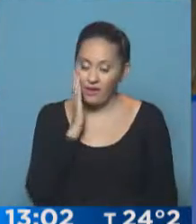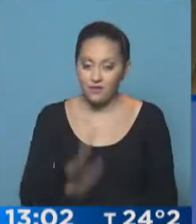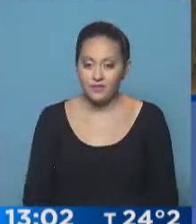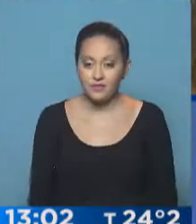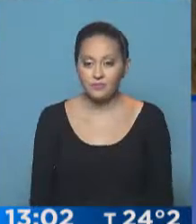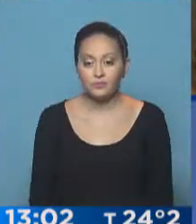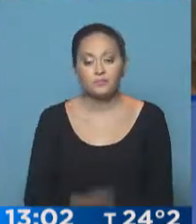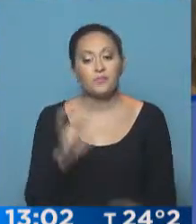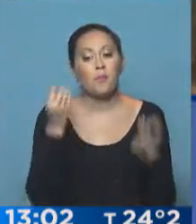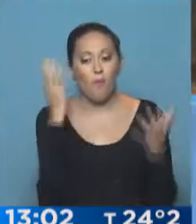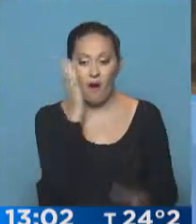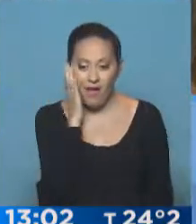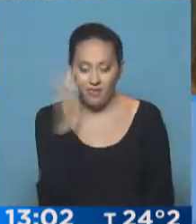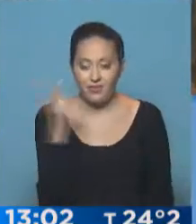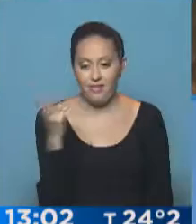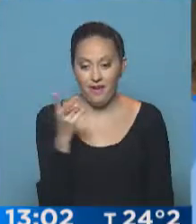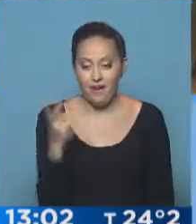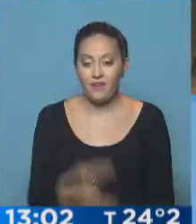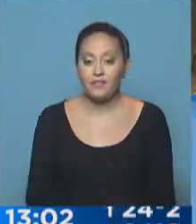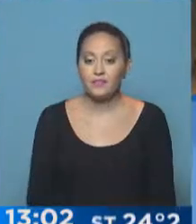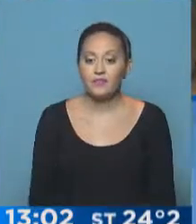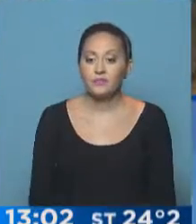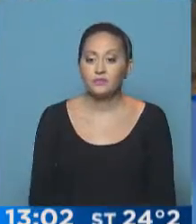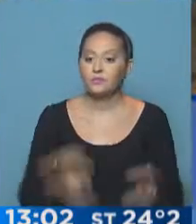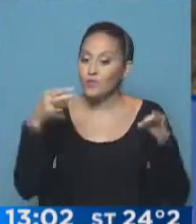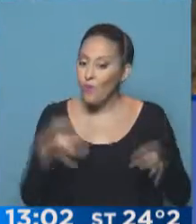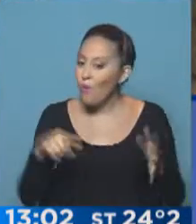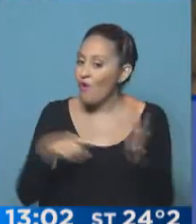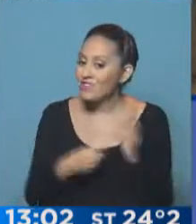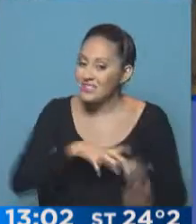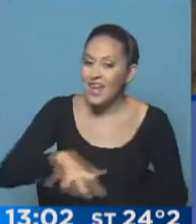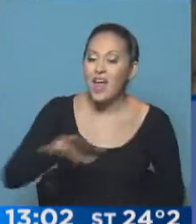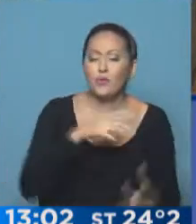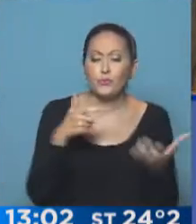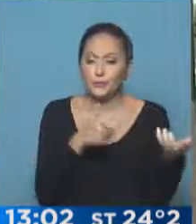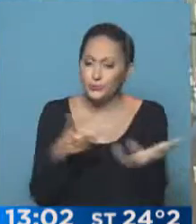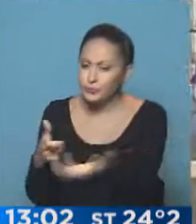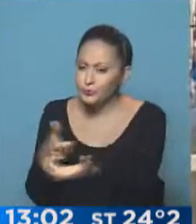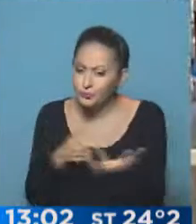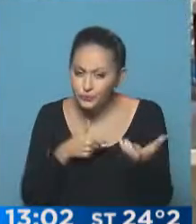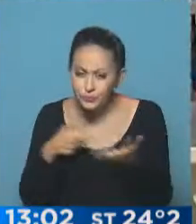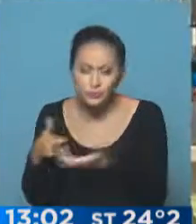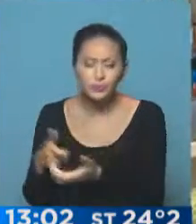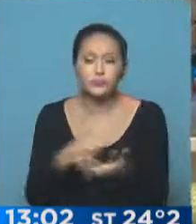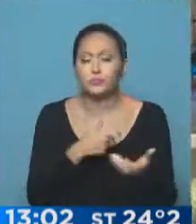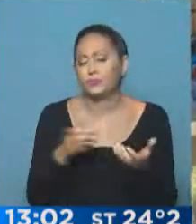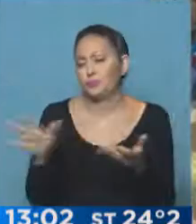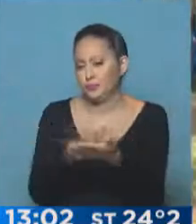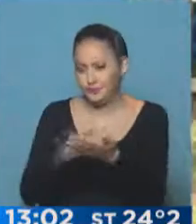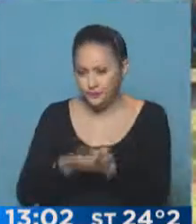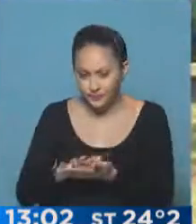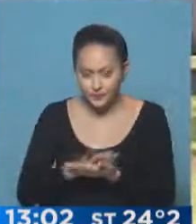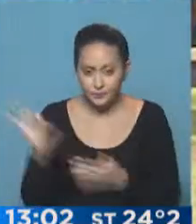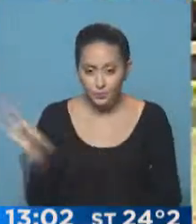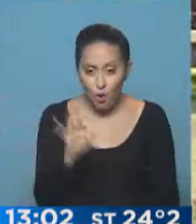buenas tardes roberto agustín a uno de los centros neurálgicos podríamos decir de la fumigación de esta mañana hoy jueves recordemos la plaza de